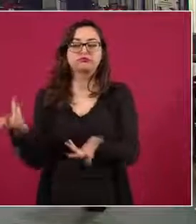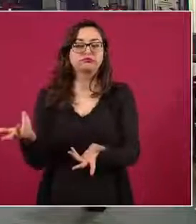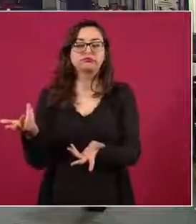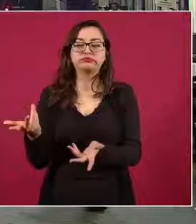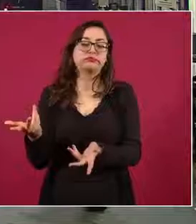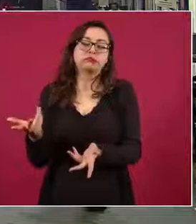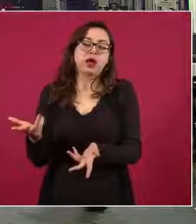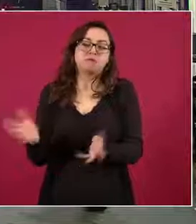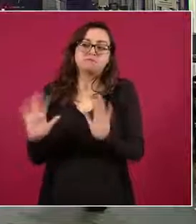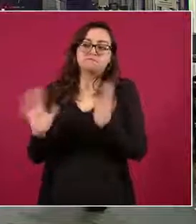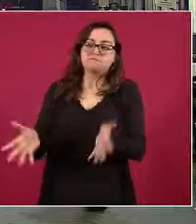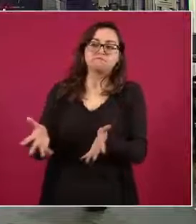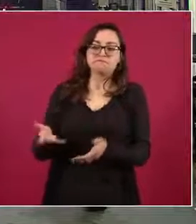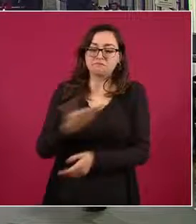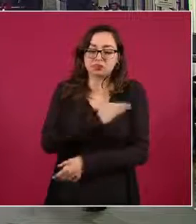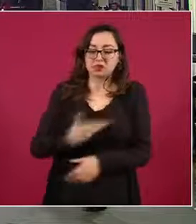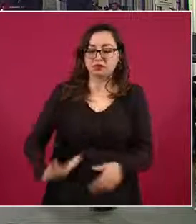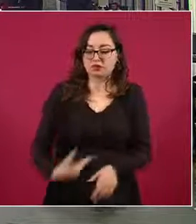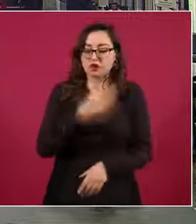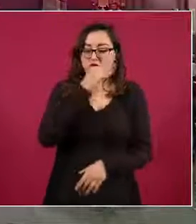porque